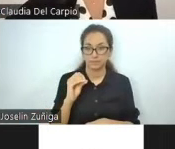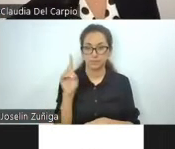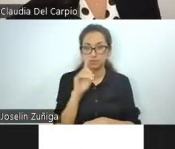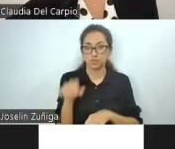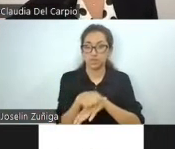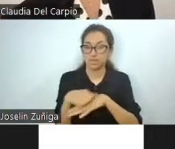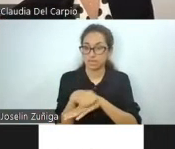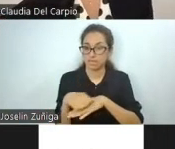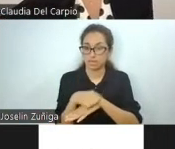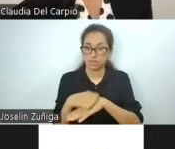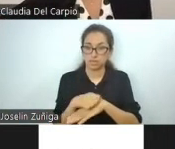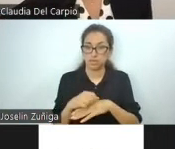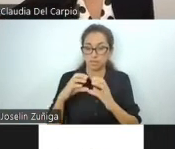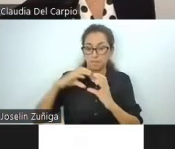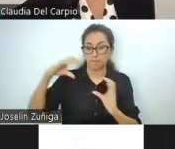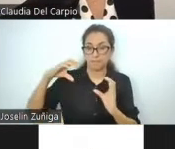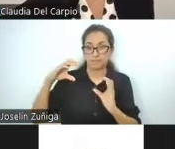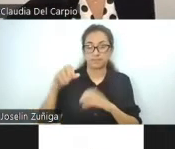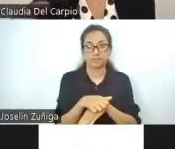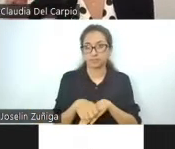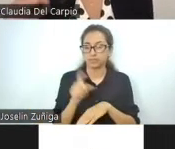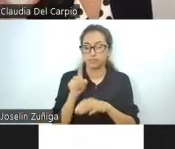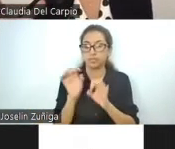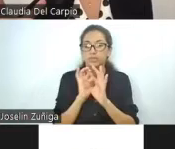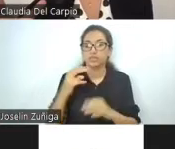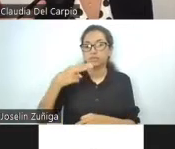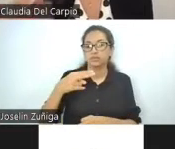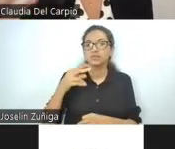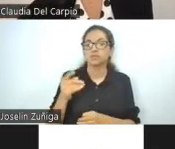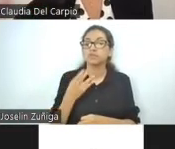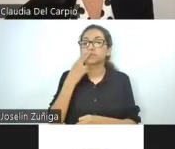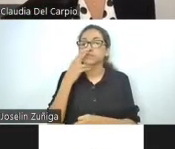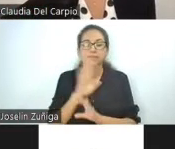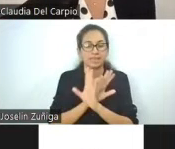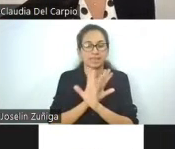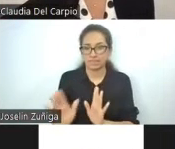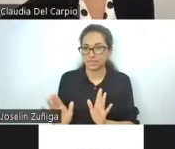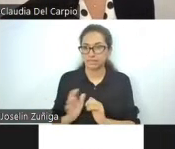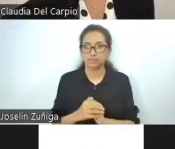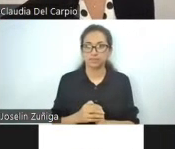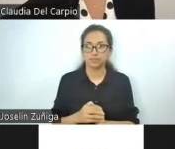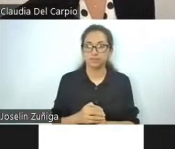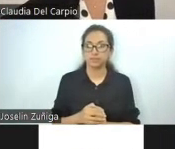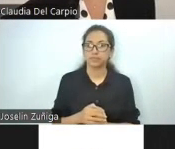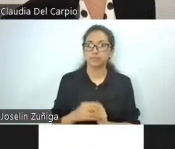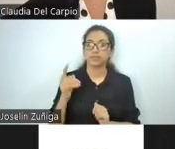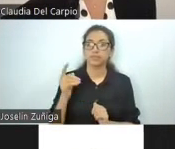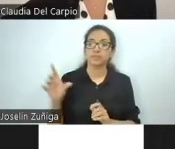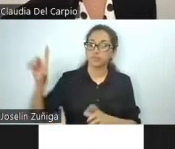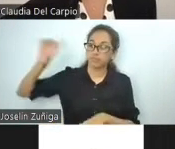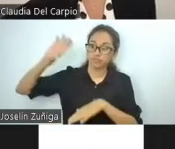de tocador o en barra, hipoalergénico, es decir, sin fragancias ni irritantes, con efecto